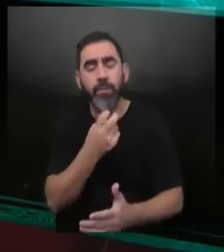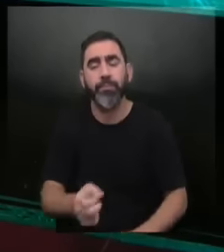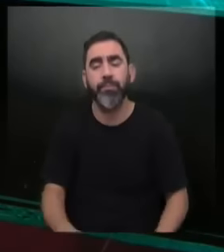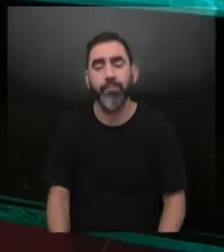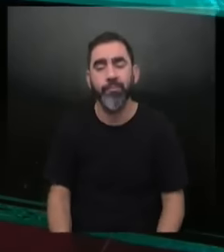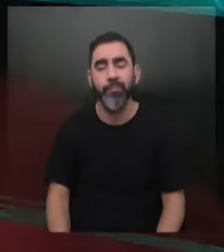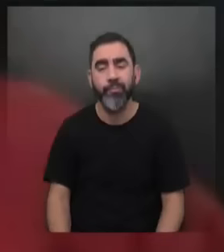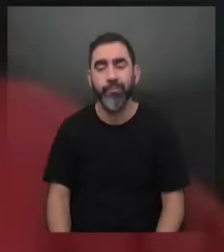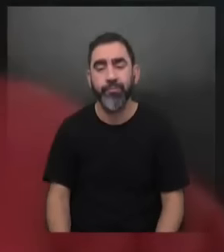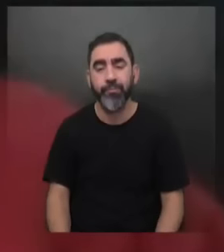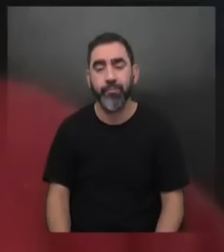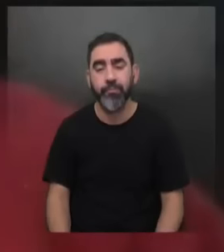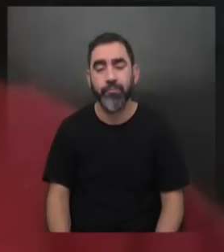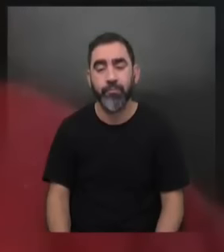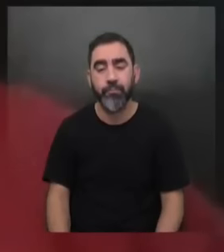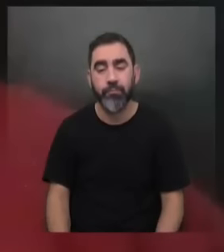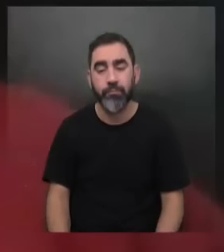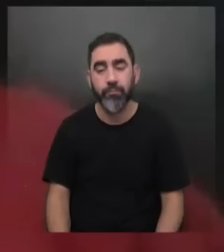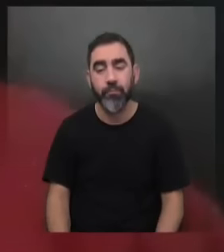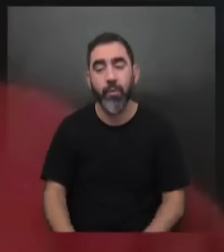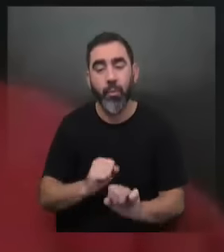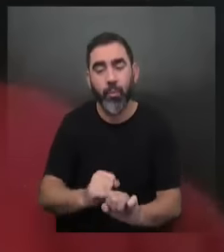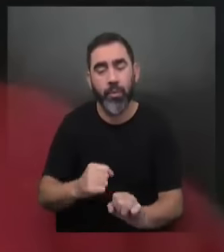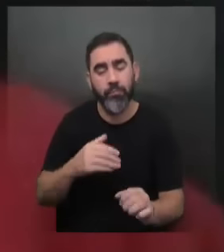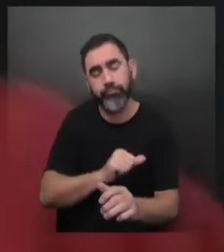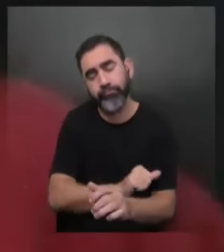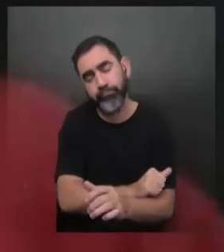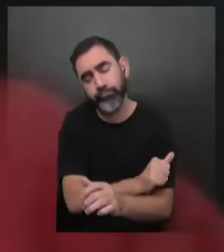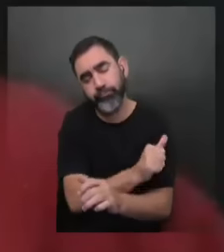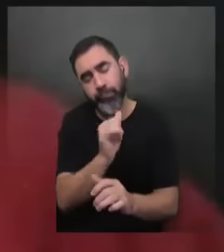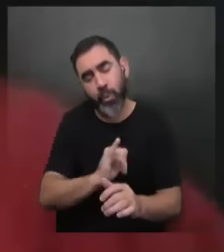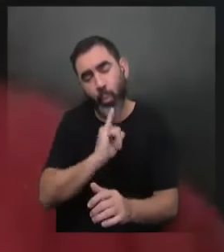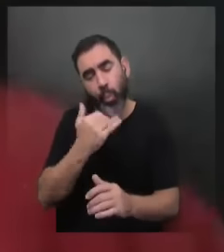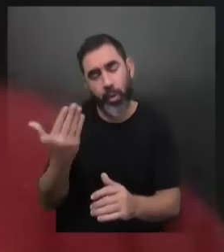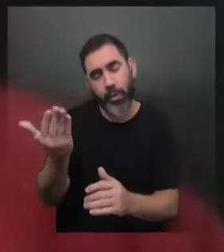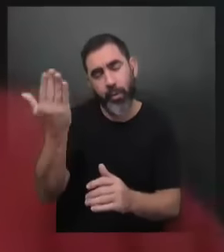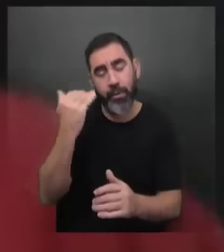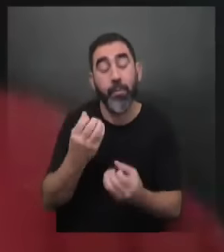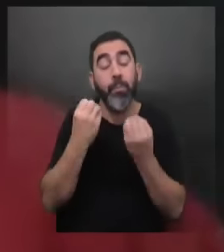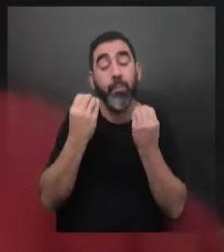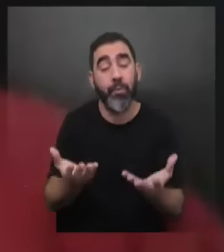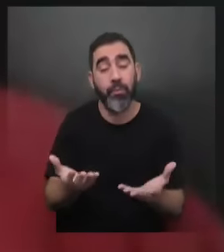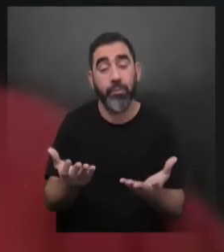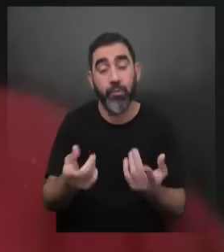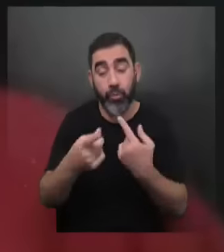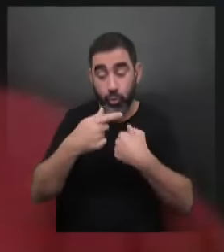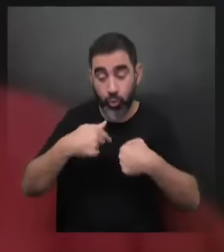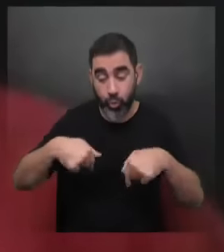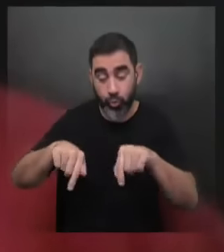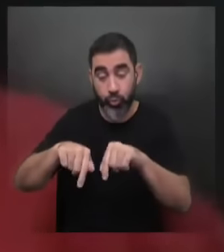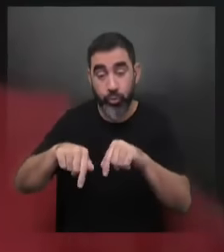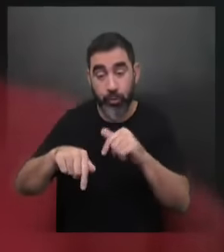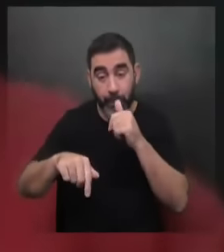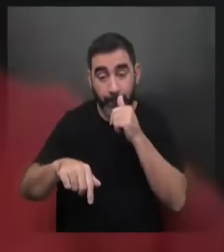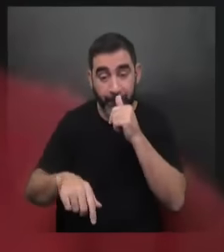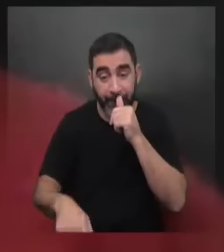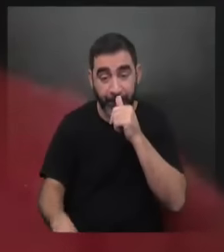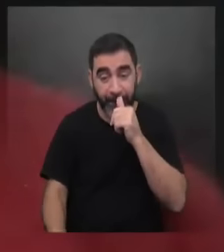eh capaz que podemos hacer un poco de cronología porque digamos Este nosotros recibimos